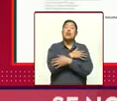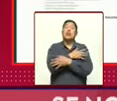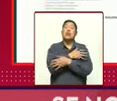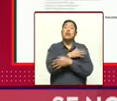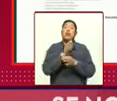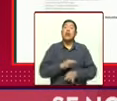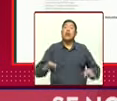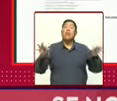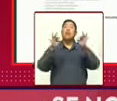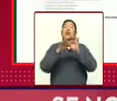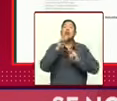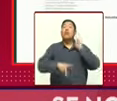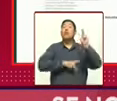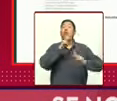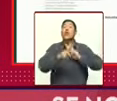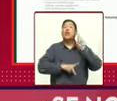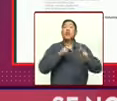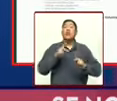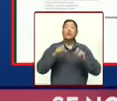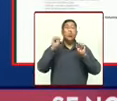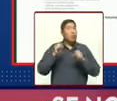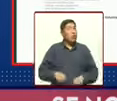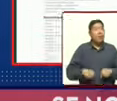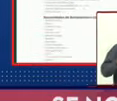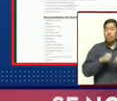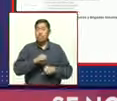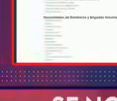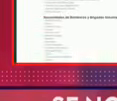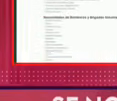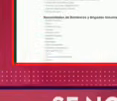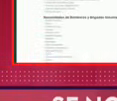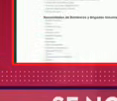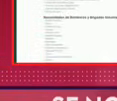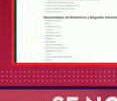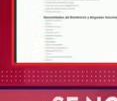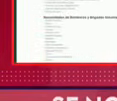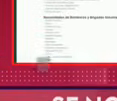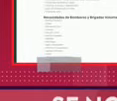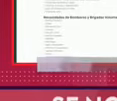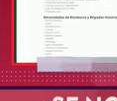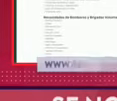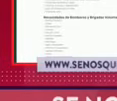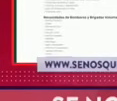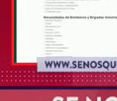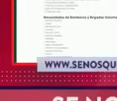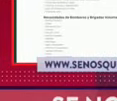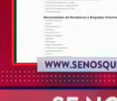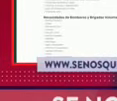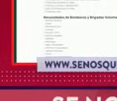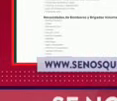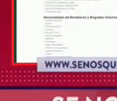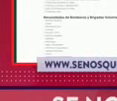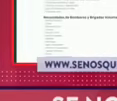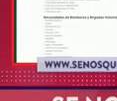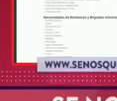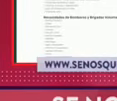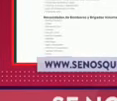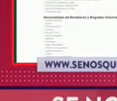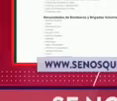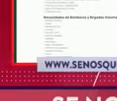Bloque que es importante para que la población evidentemente sea solidaria, solidaria con nuestra campaña. Gerardo.